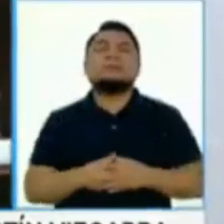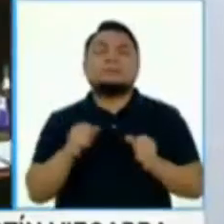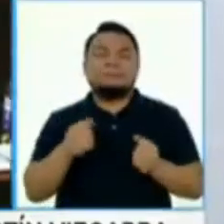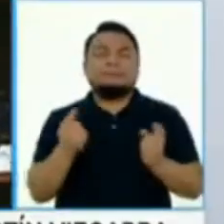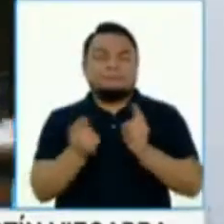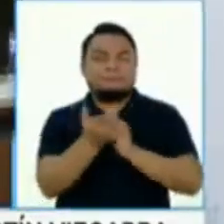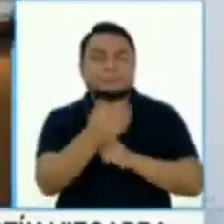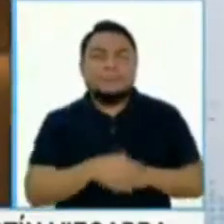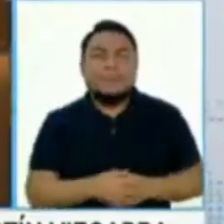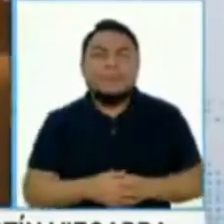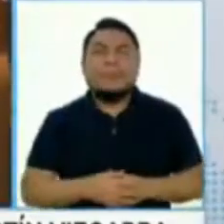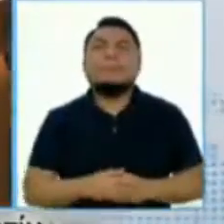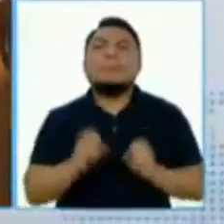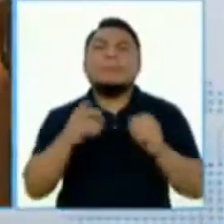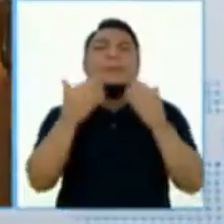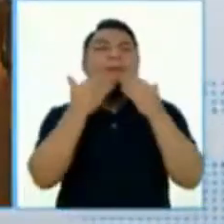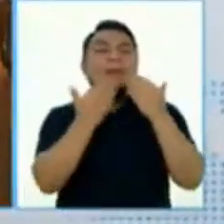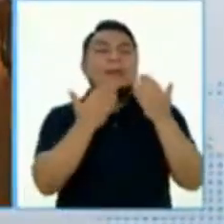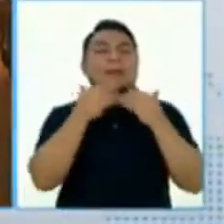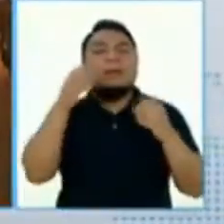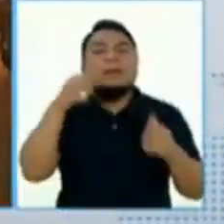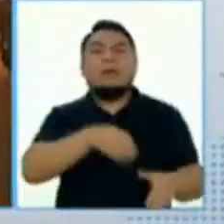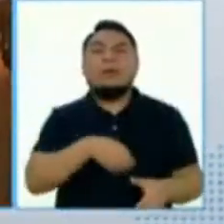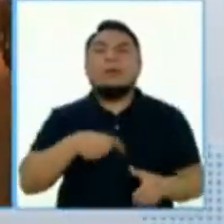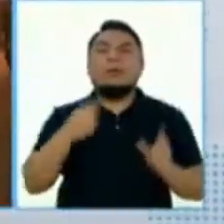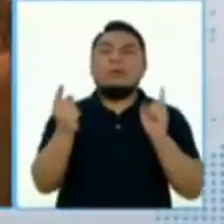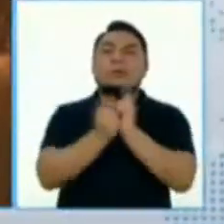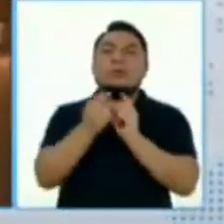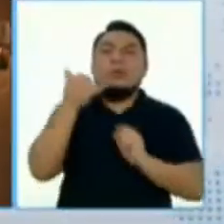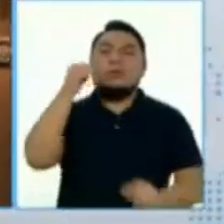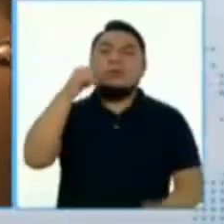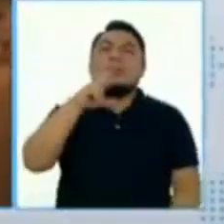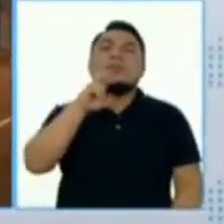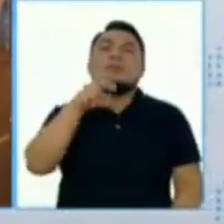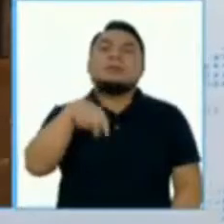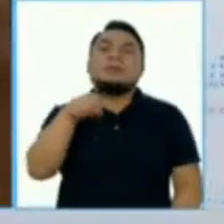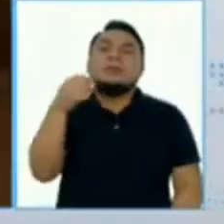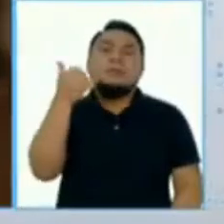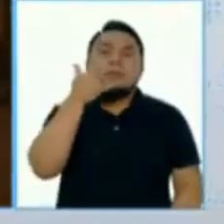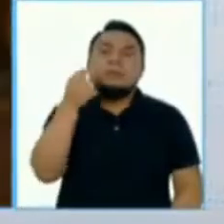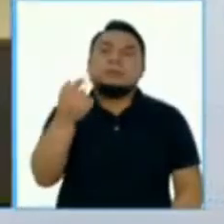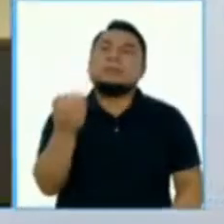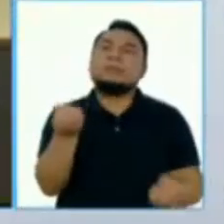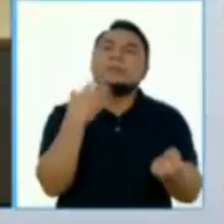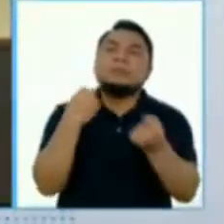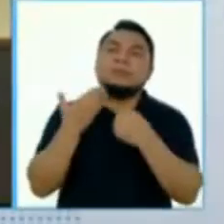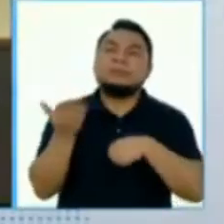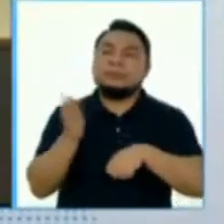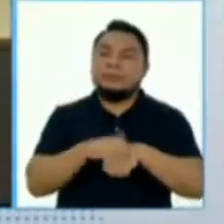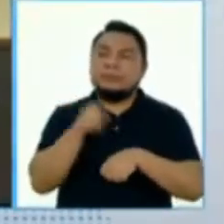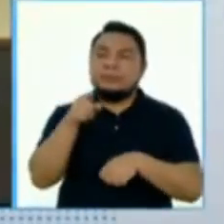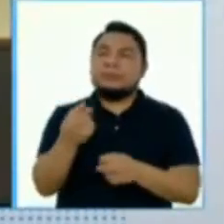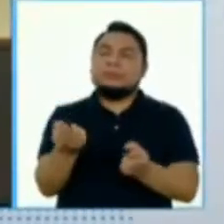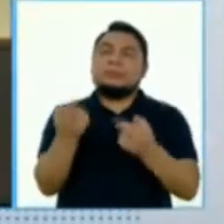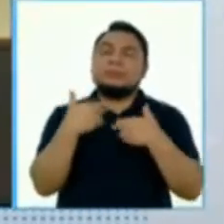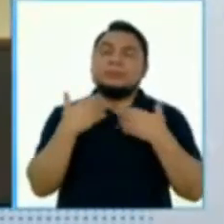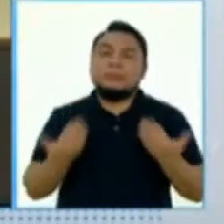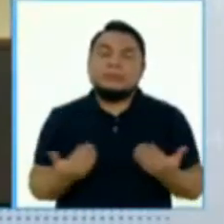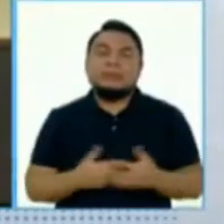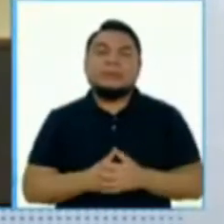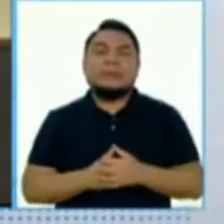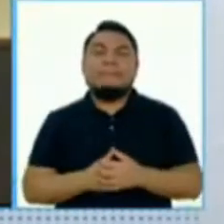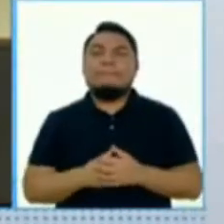a la república gracias ahora nos comunicamos con el congresista no agrupado renán espinoza para conocer su reacción sobre este resultado